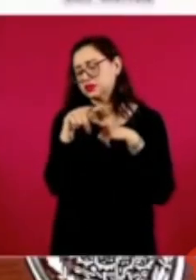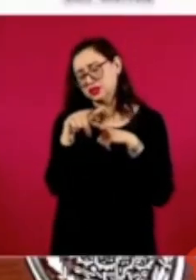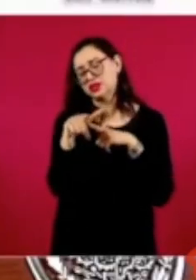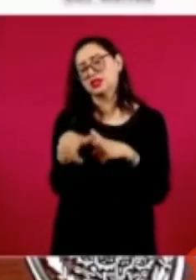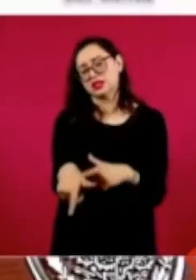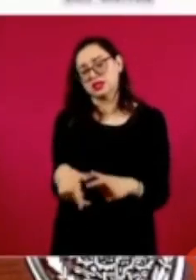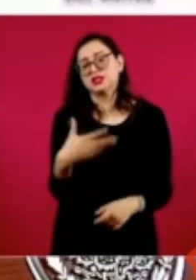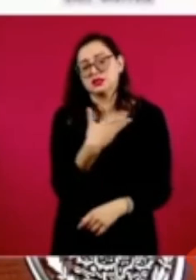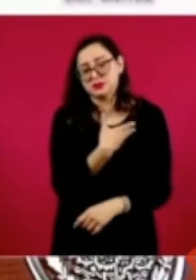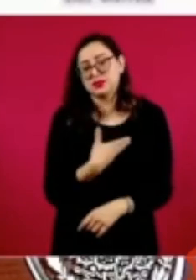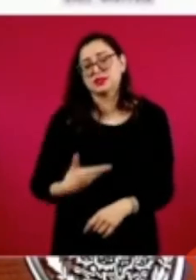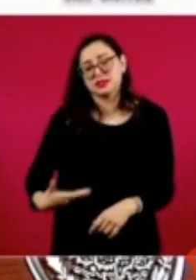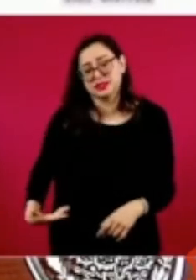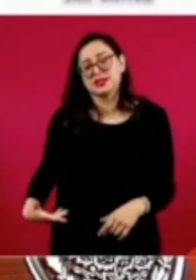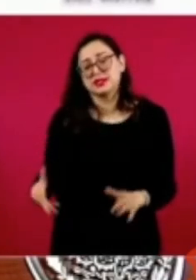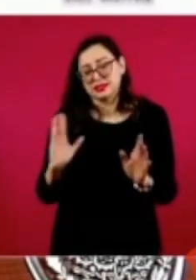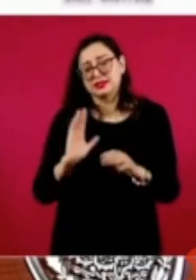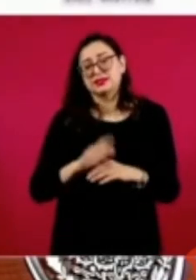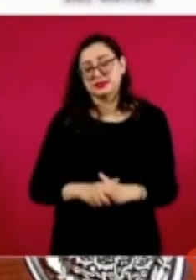Y así lo decía.